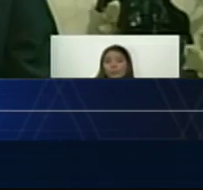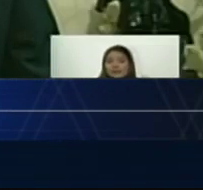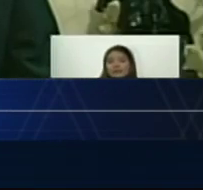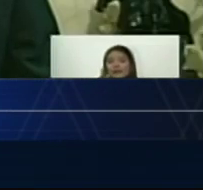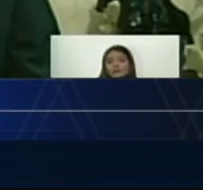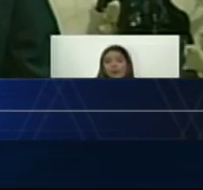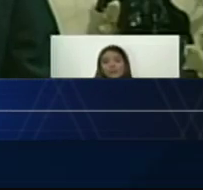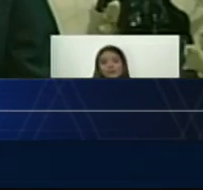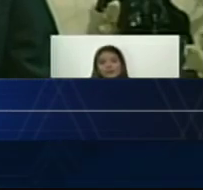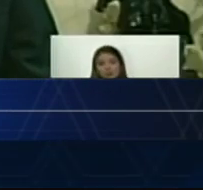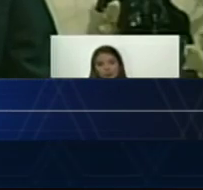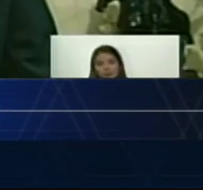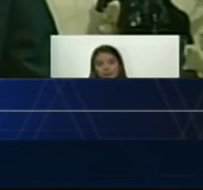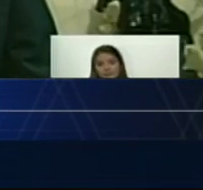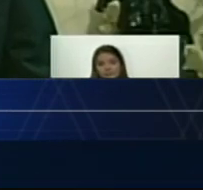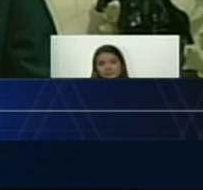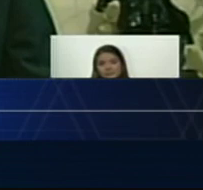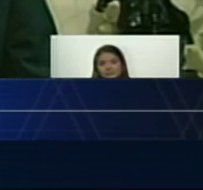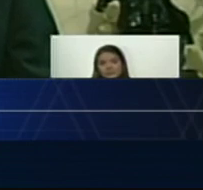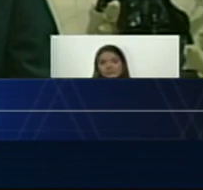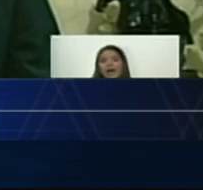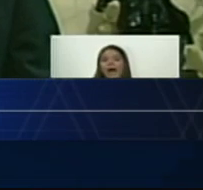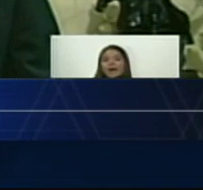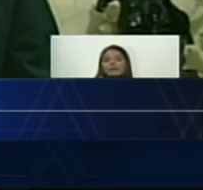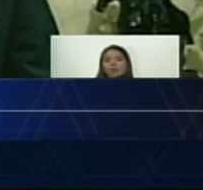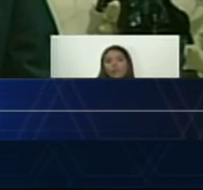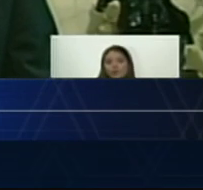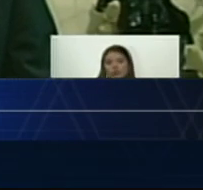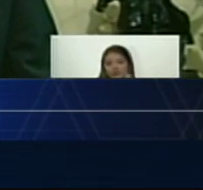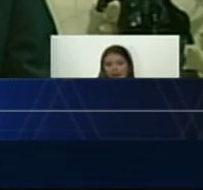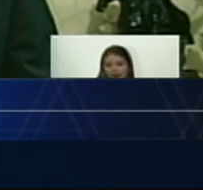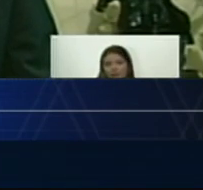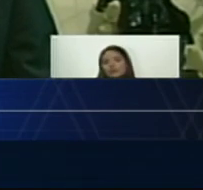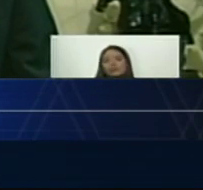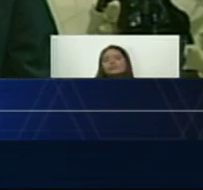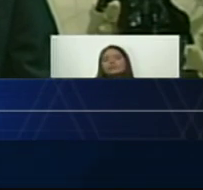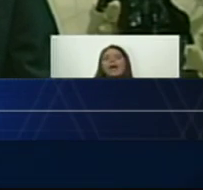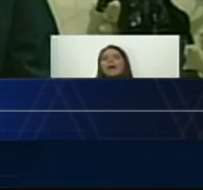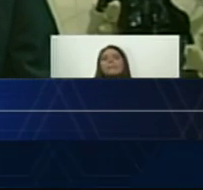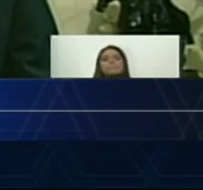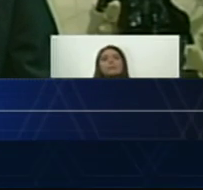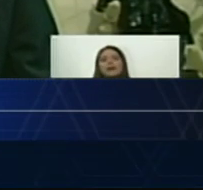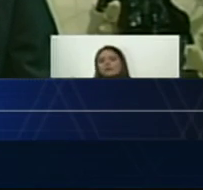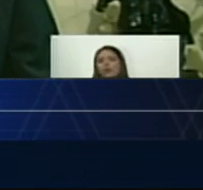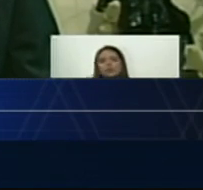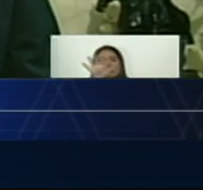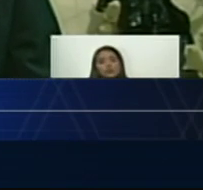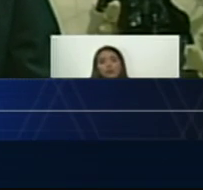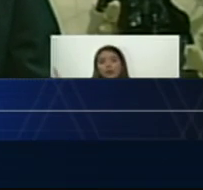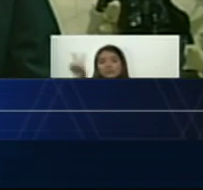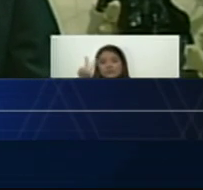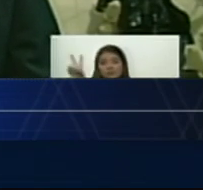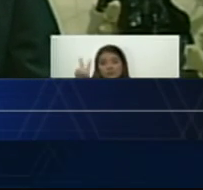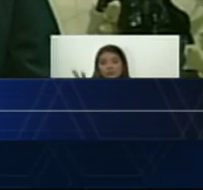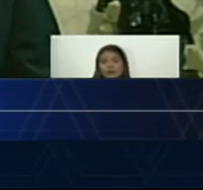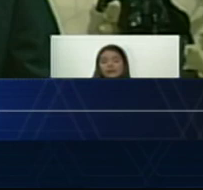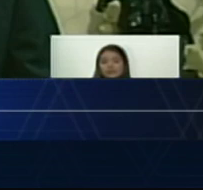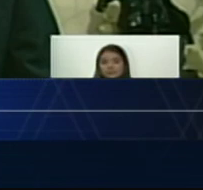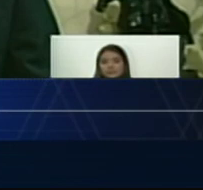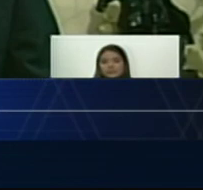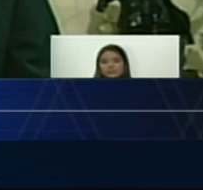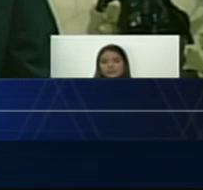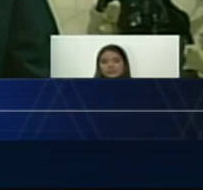2013-2019. Decreto, artículo 1. El estado de emergencia económica en todo el territorio nacional, de conformidad